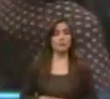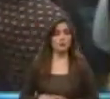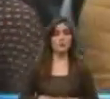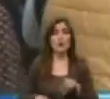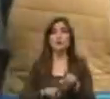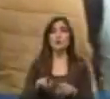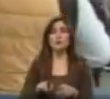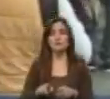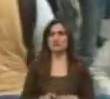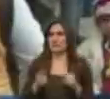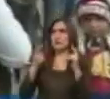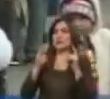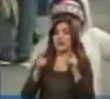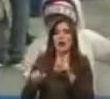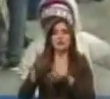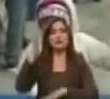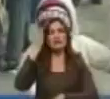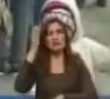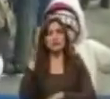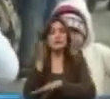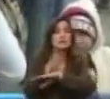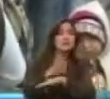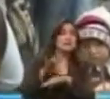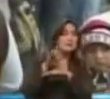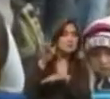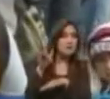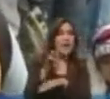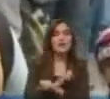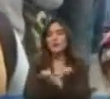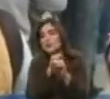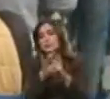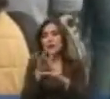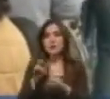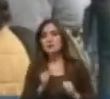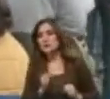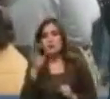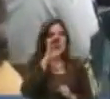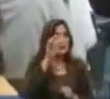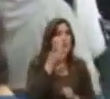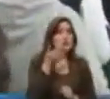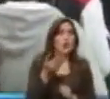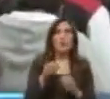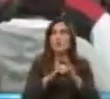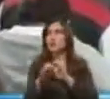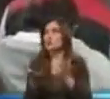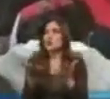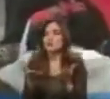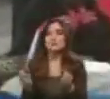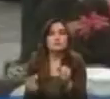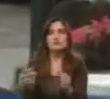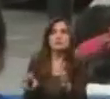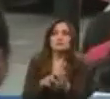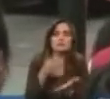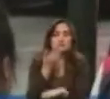muchos los ha tomado con sorpresa, otros han tenido que salir más temprano de sus casas para poder llegar a sus diferentes destinos y que no les